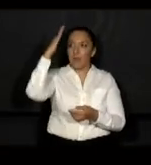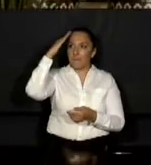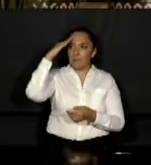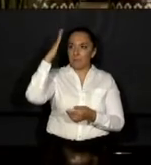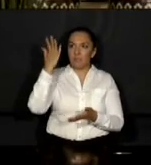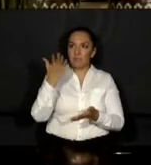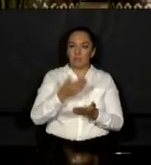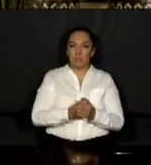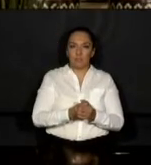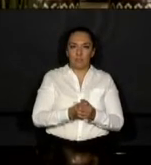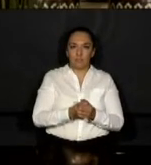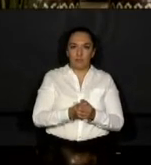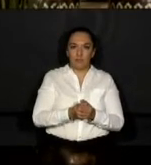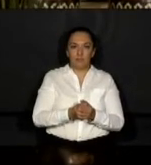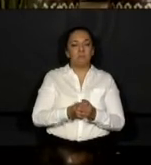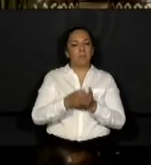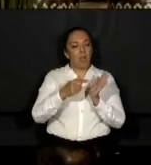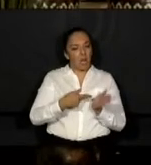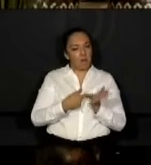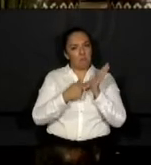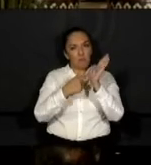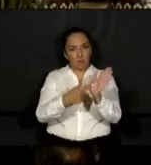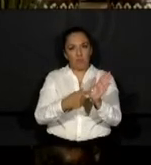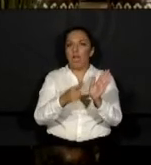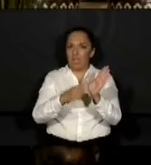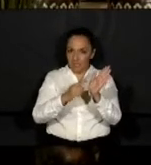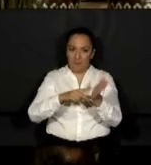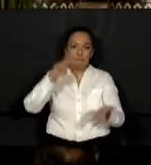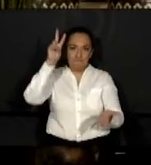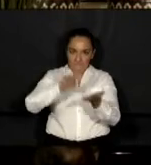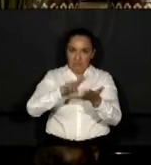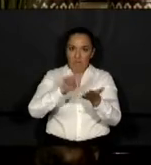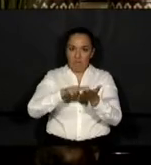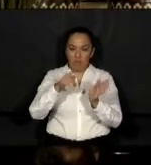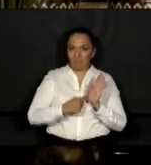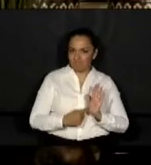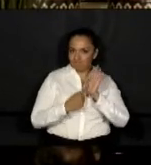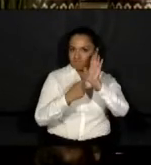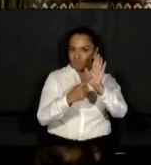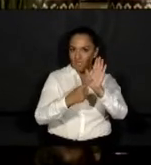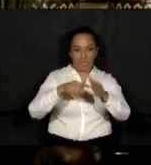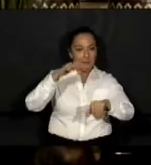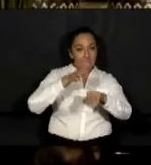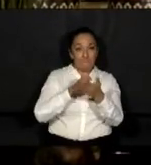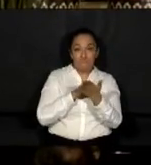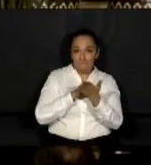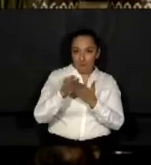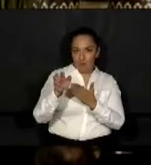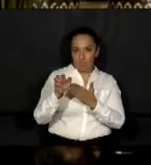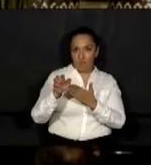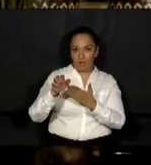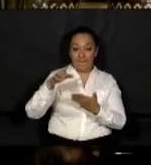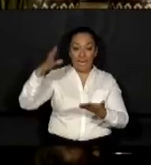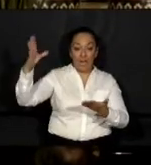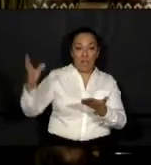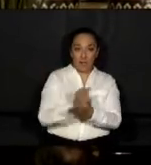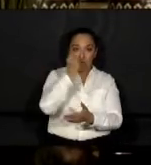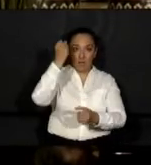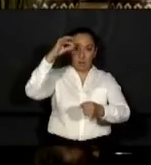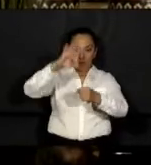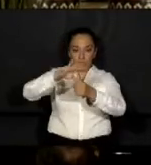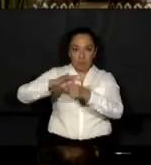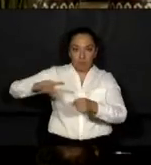Electoral, mediante el cual adjunta la declaratoria de validez y constancia de mayoría y validez de la elección para la gobernatura en el proceso